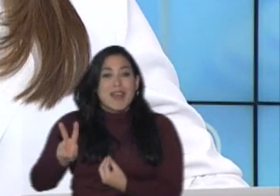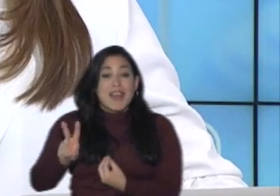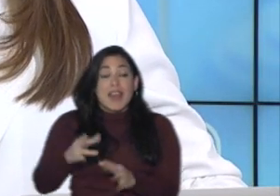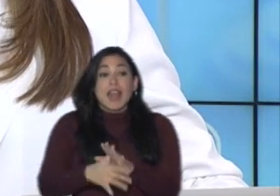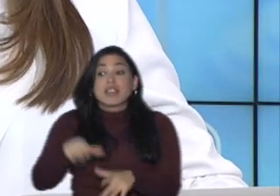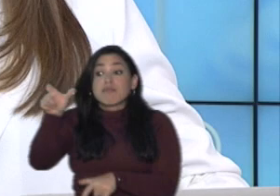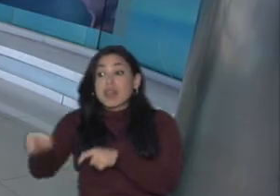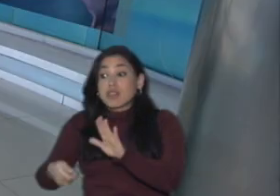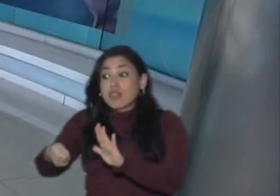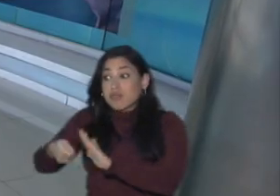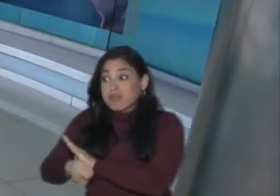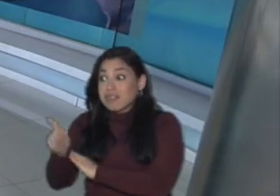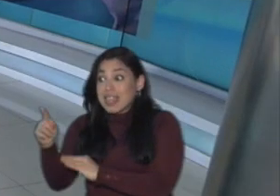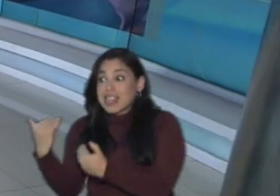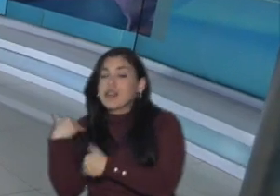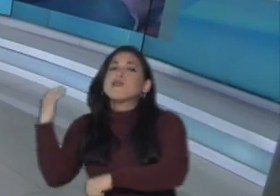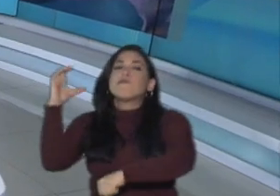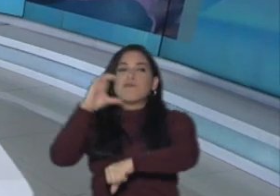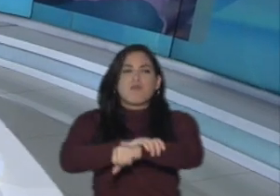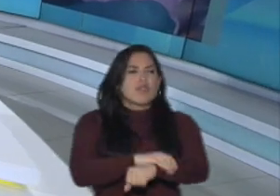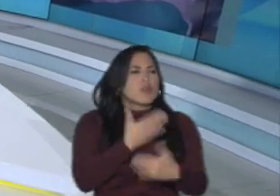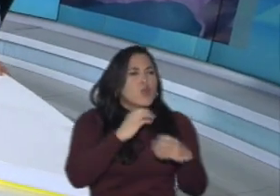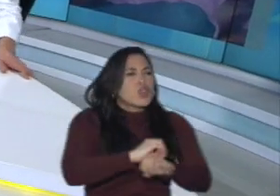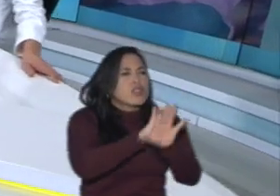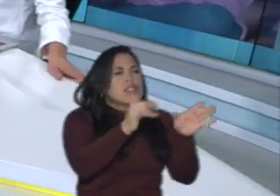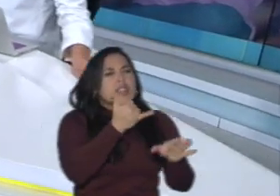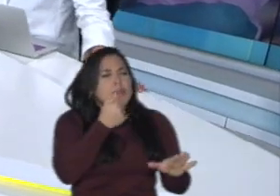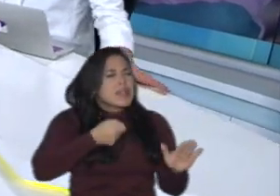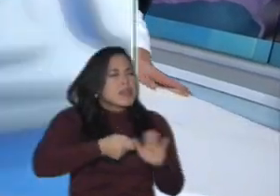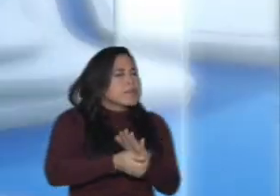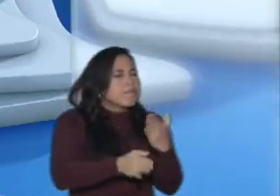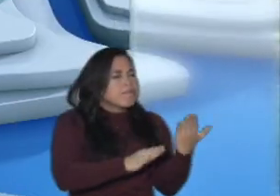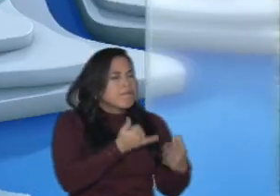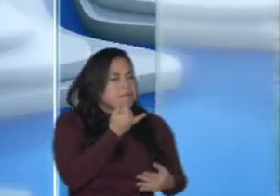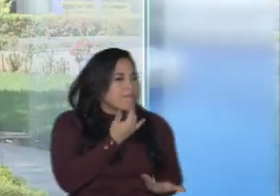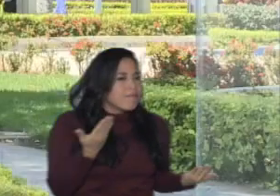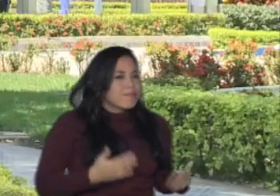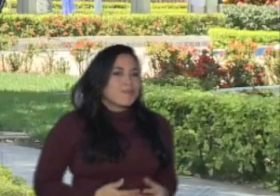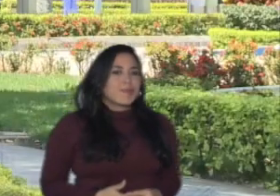fue capturado. Sebastián Bedoya, buenos días. ¿Qué más se sabe de este crimen?